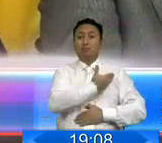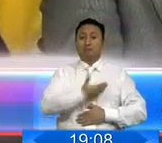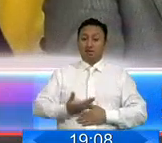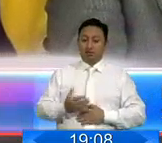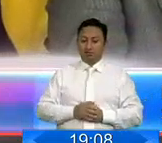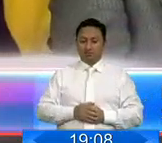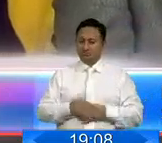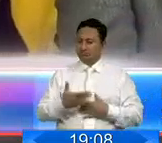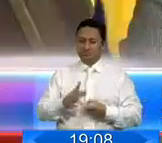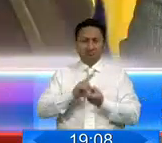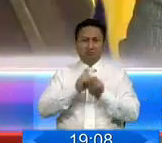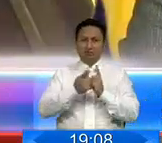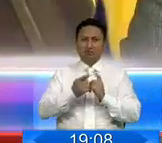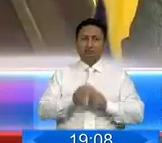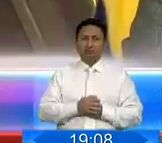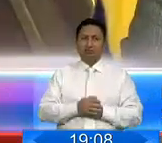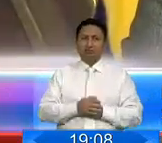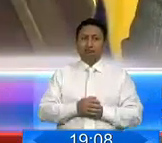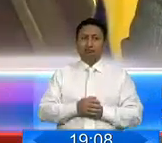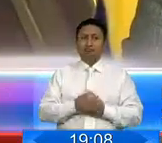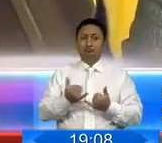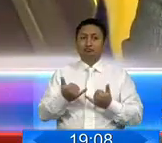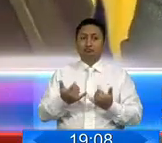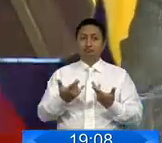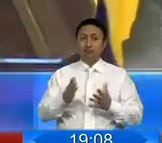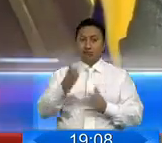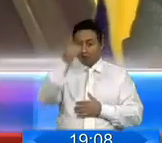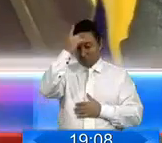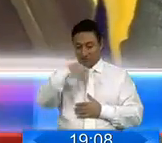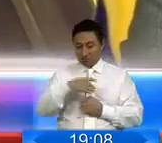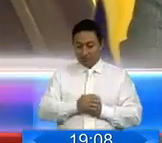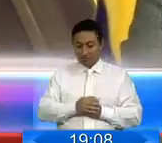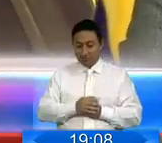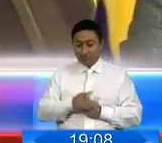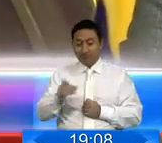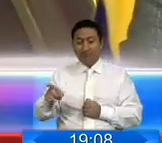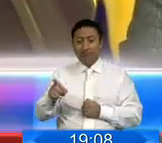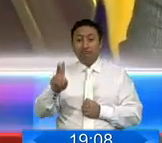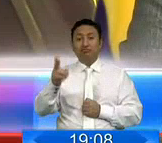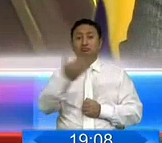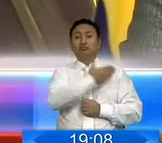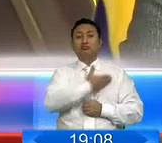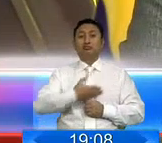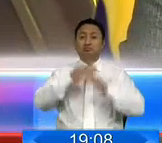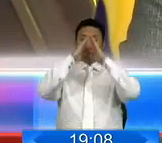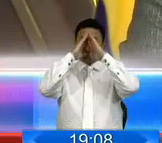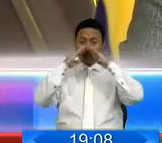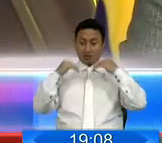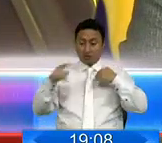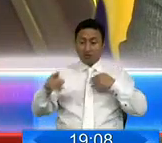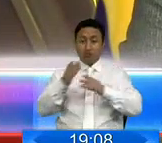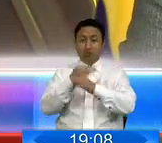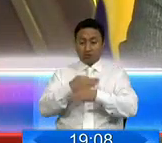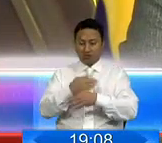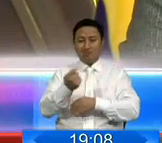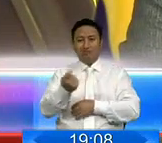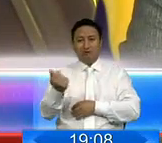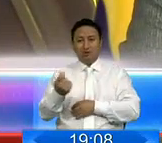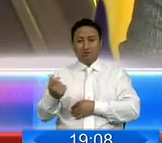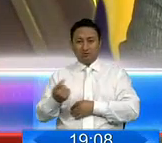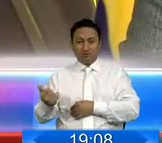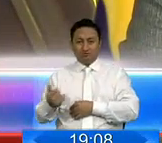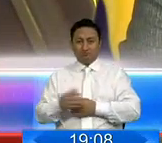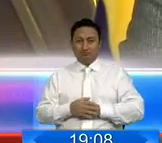tomó decisiones. He decidido liberar de sus funciones a la señora vicepresidenta María Alejandra